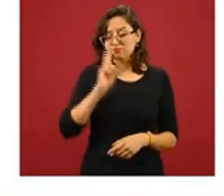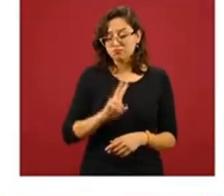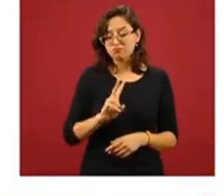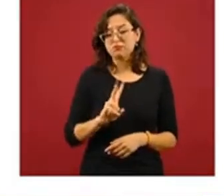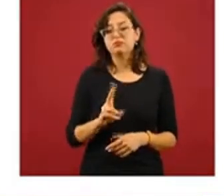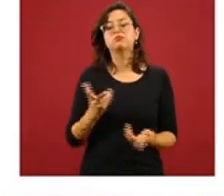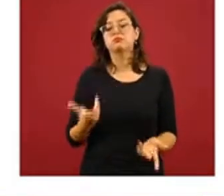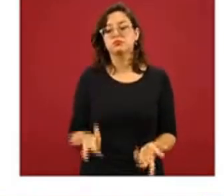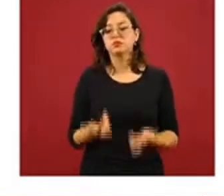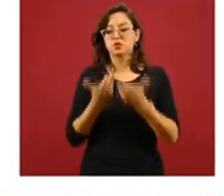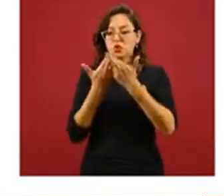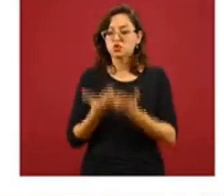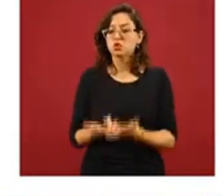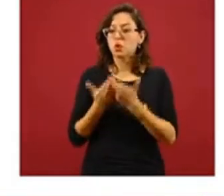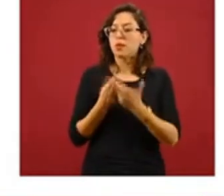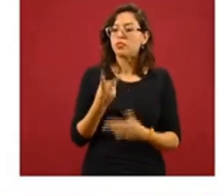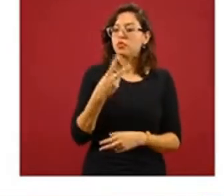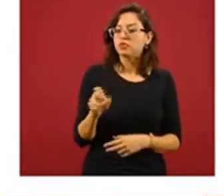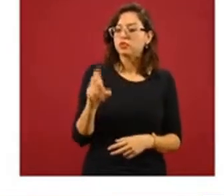encuentran disponibles